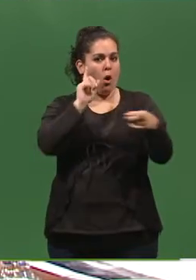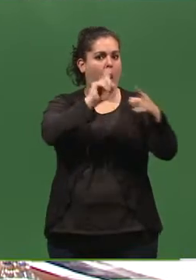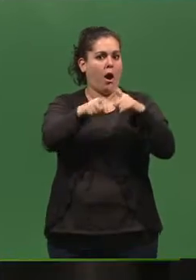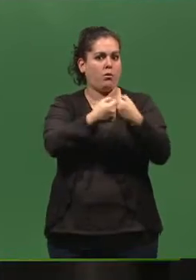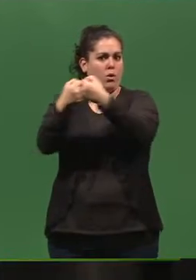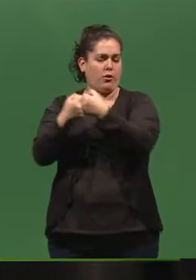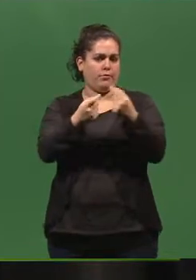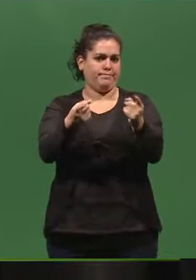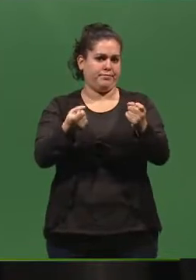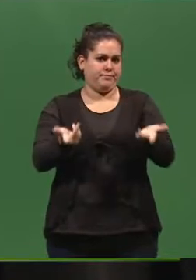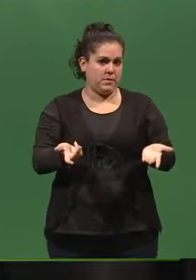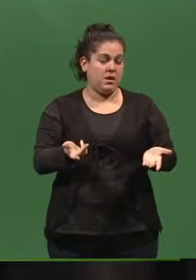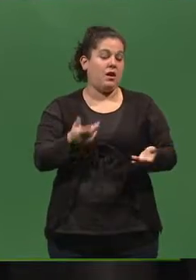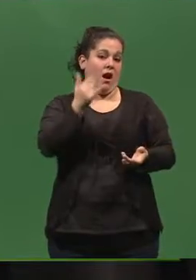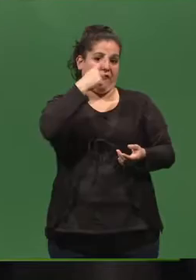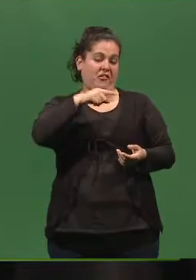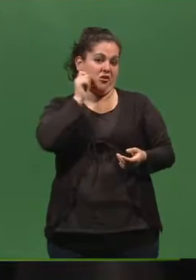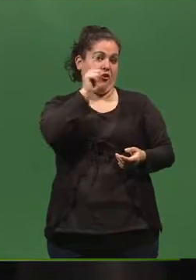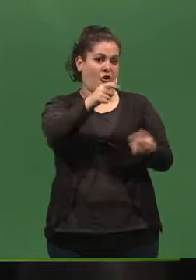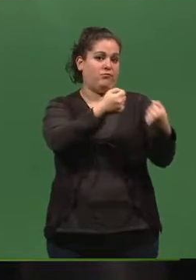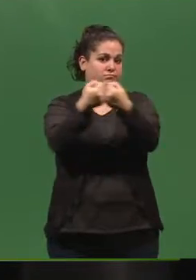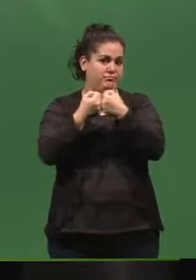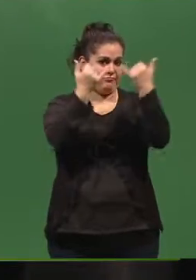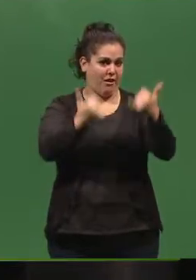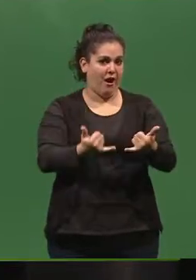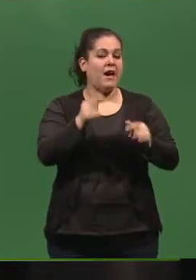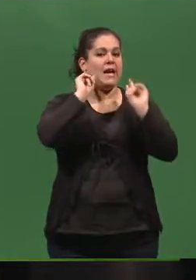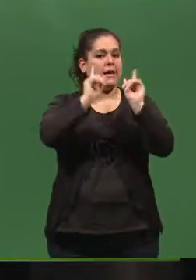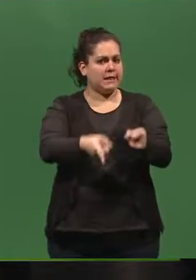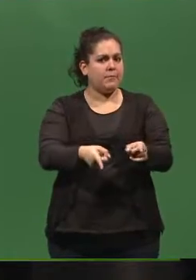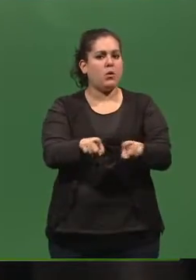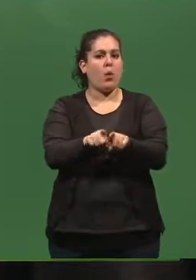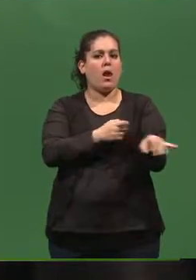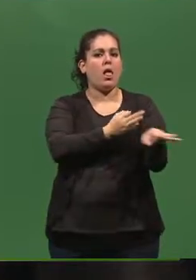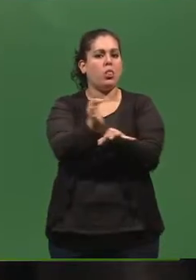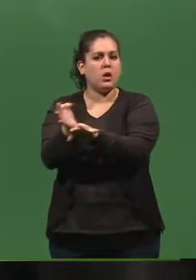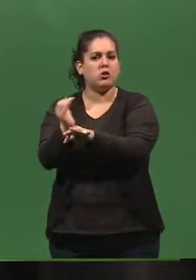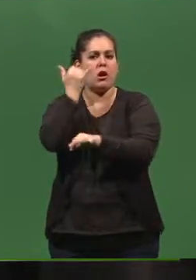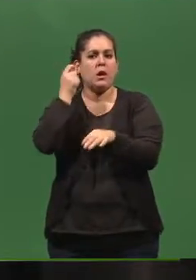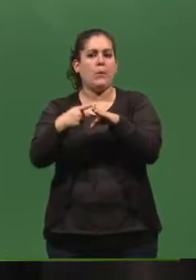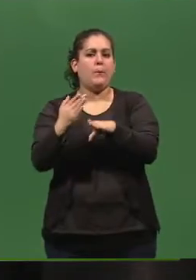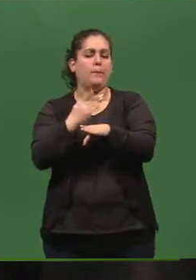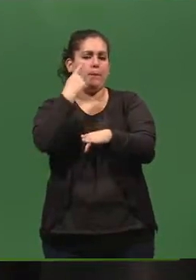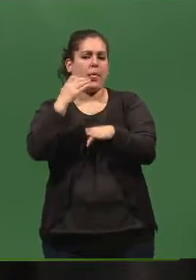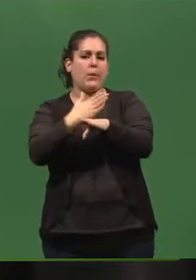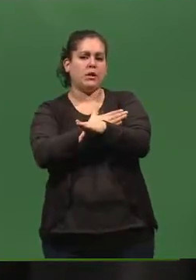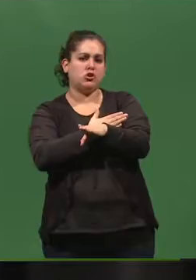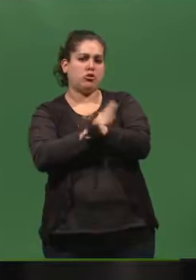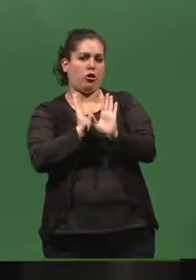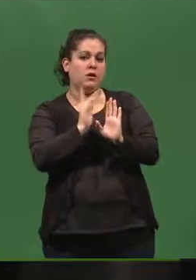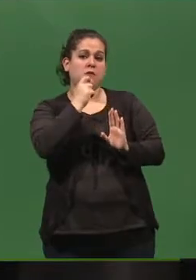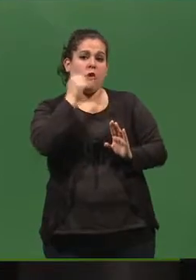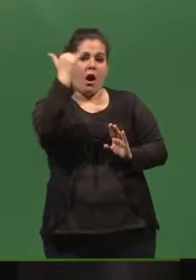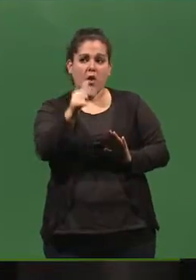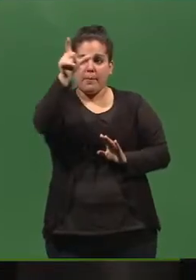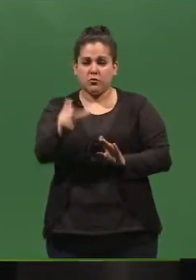de cambiar esto, y se llegó a este acuerdo. Y también que debería ser acompañado por una política de educación y de prevención y de asistencia a las adicciones en el